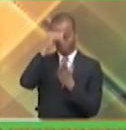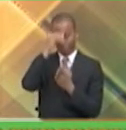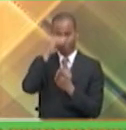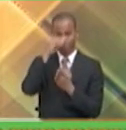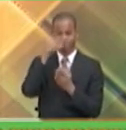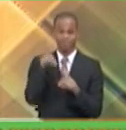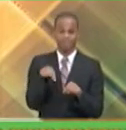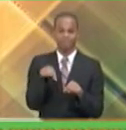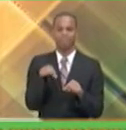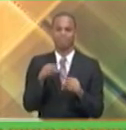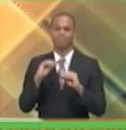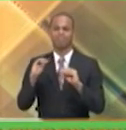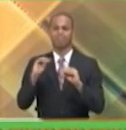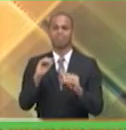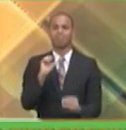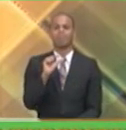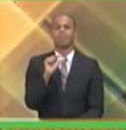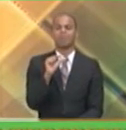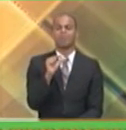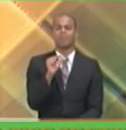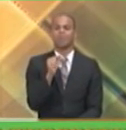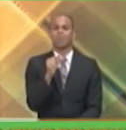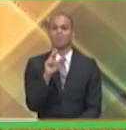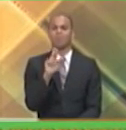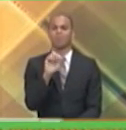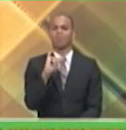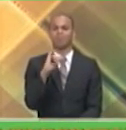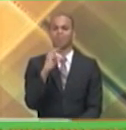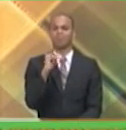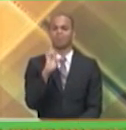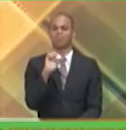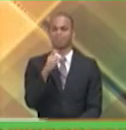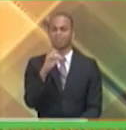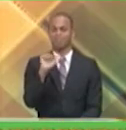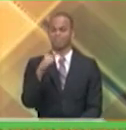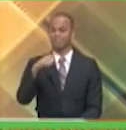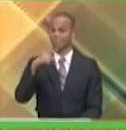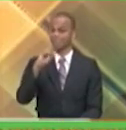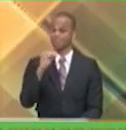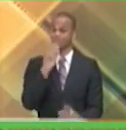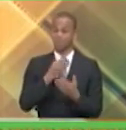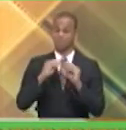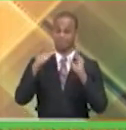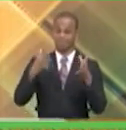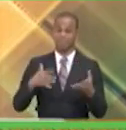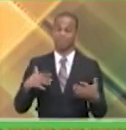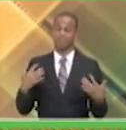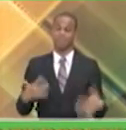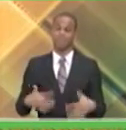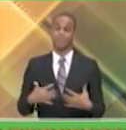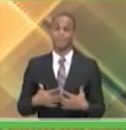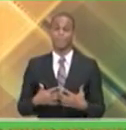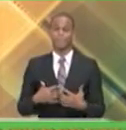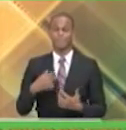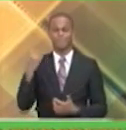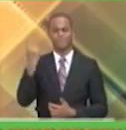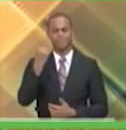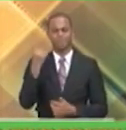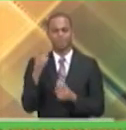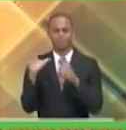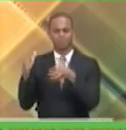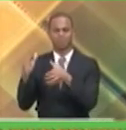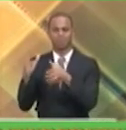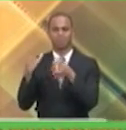aquí, con Guarionés Aquino. Uh-huh. Y entonces, supe el profesor. Y siempre hacíamos